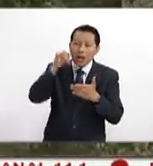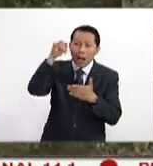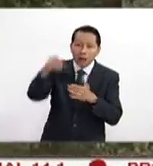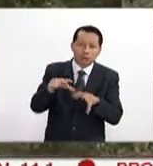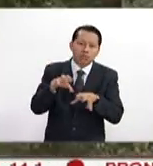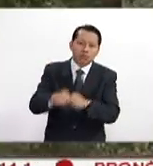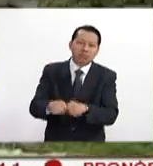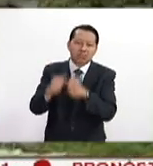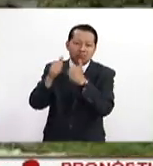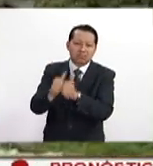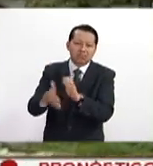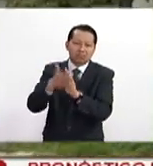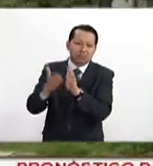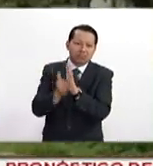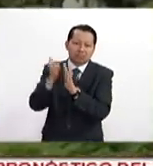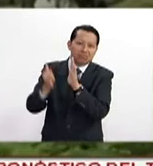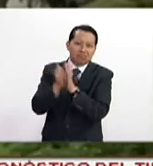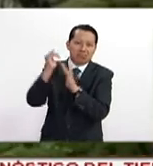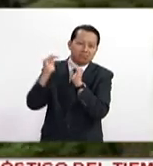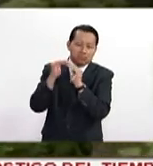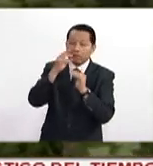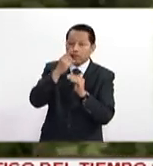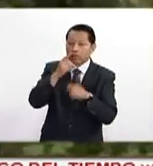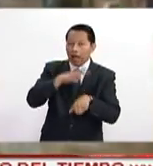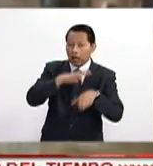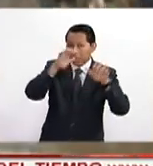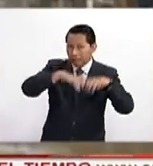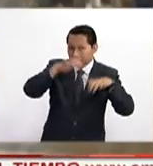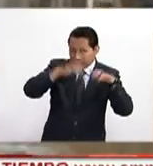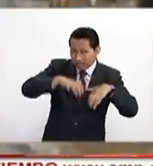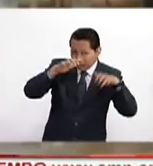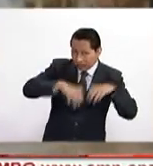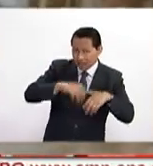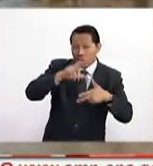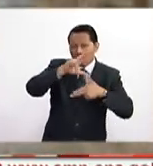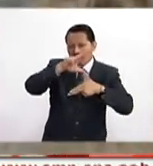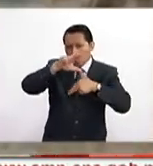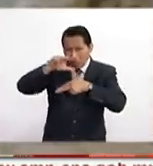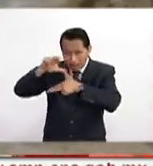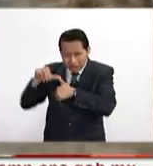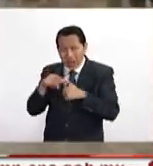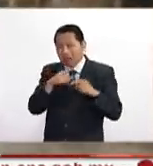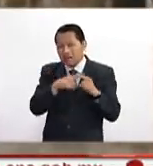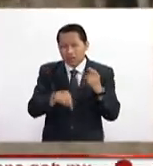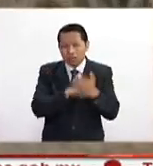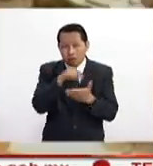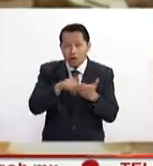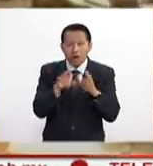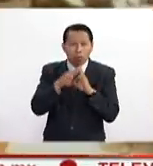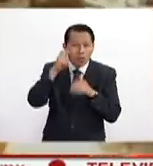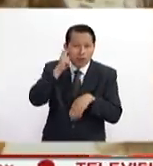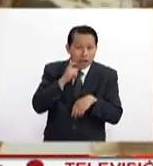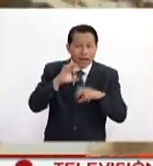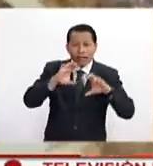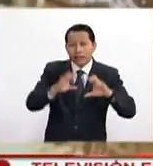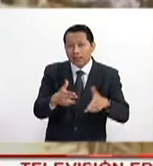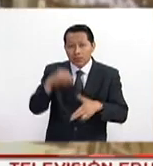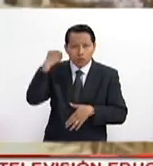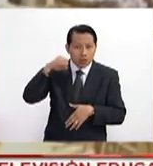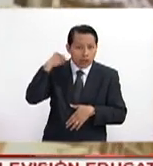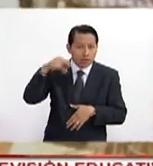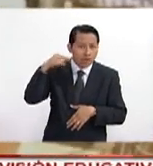alejadas. Dijo que ante los efectos de los fenómenos meteorológicos como tormentas y huracanes, en zonas como Guerrero, Chiapas,